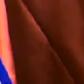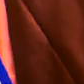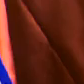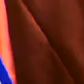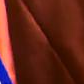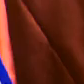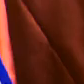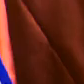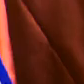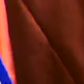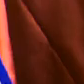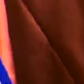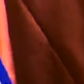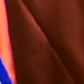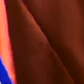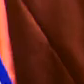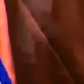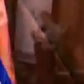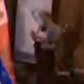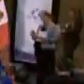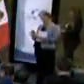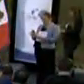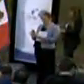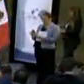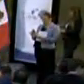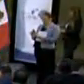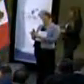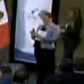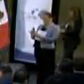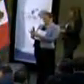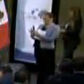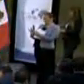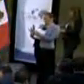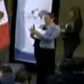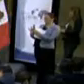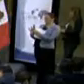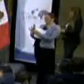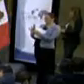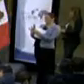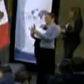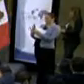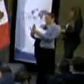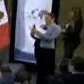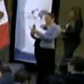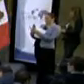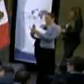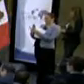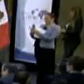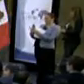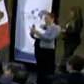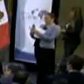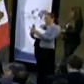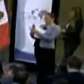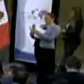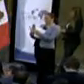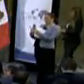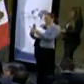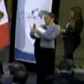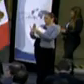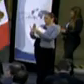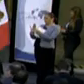Congreso, el canal de la Unión. Comenzamos. De cambio climático, para la negociación de cambio climático. Embajador, muy bienvenido,